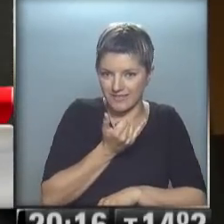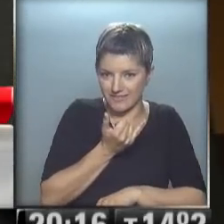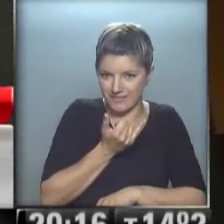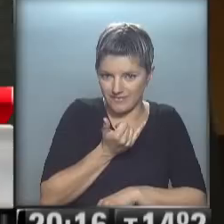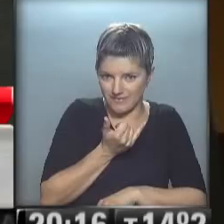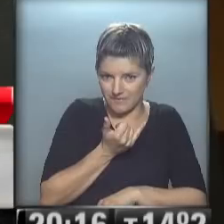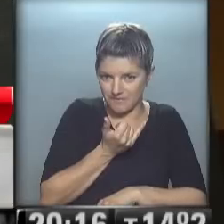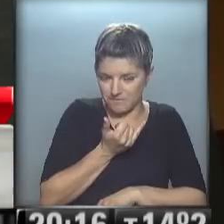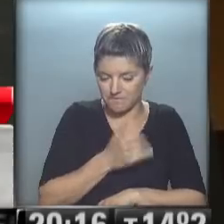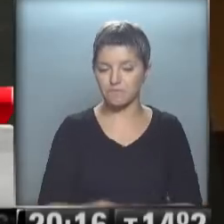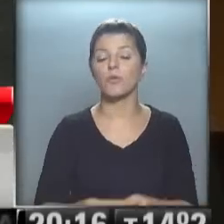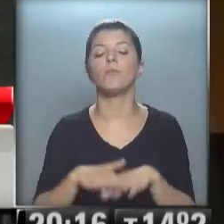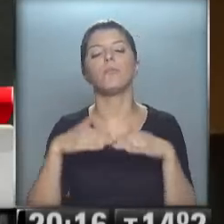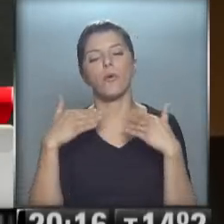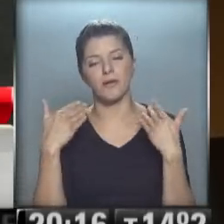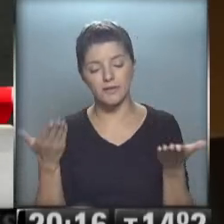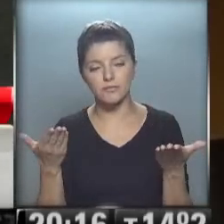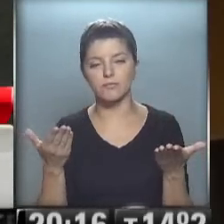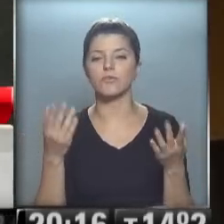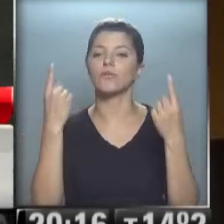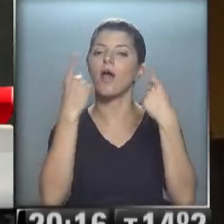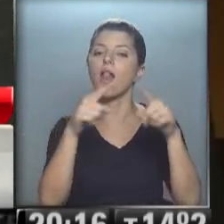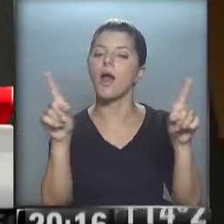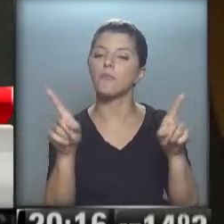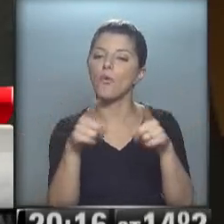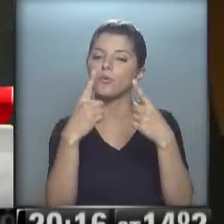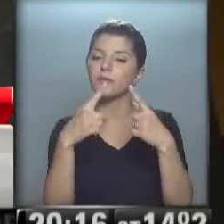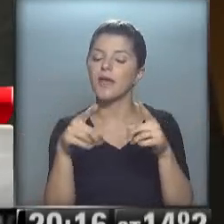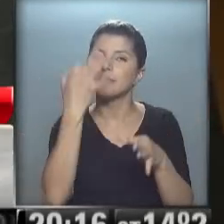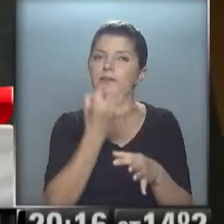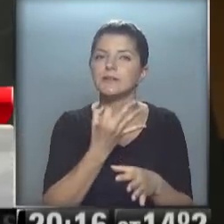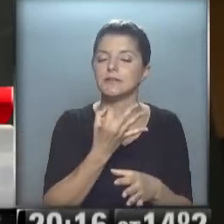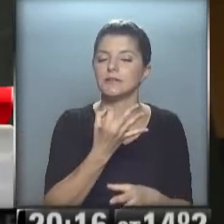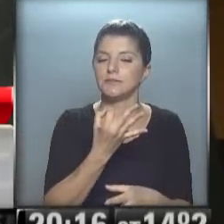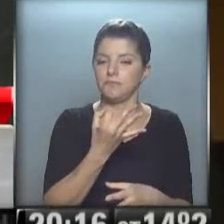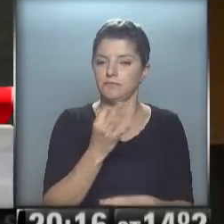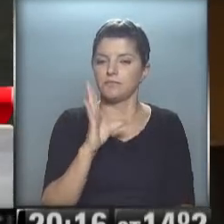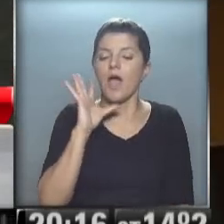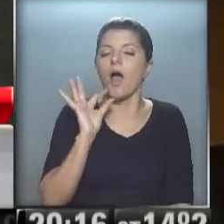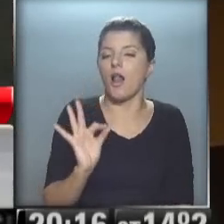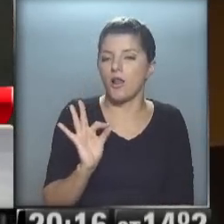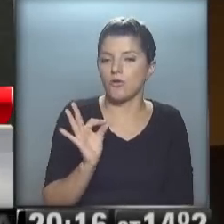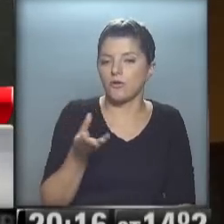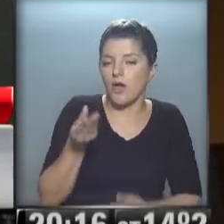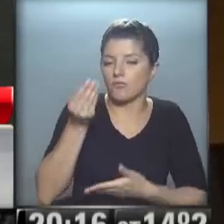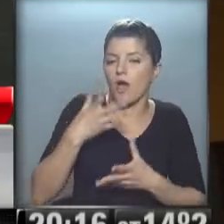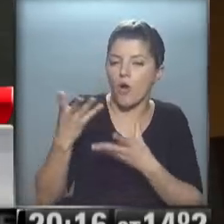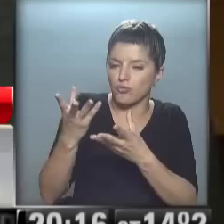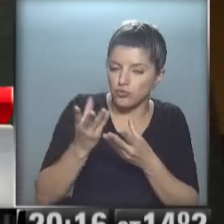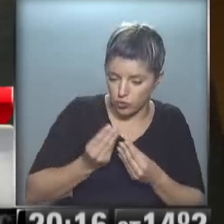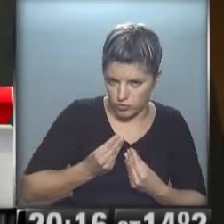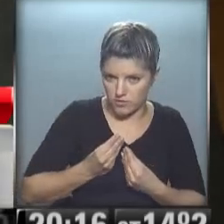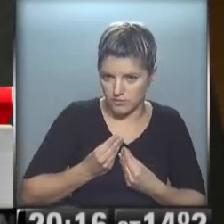musical. Por eso, la música es algo que contribuye enormemente